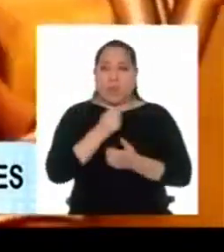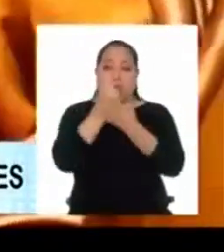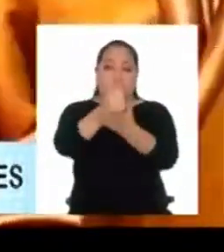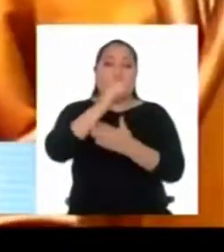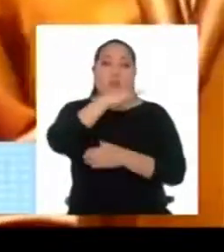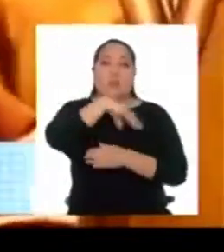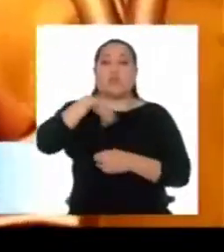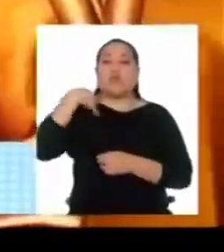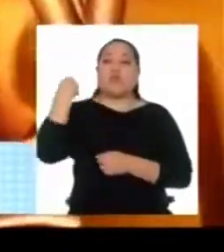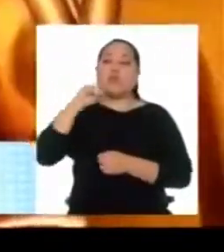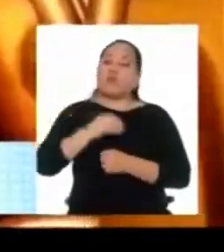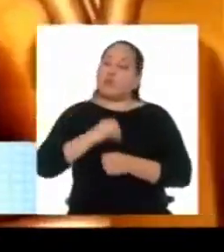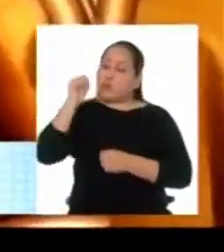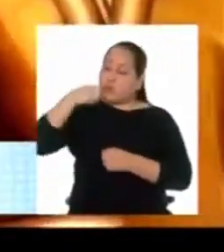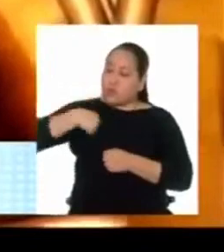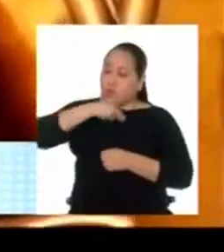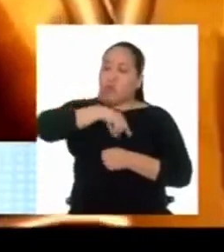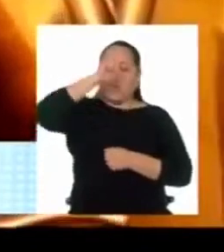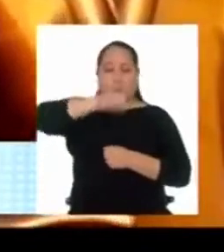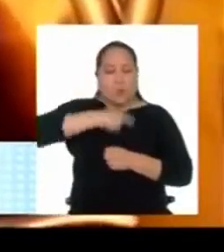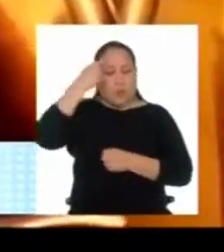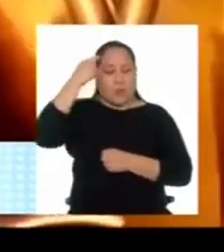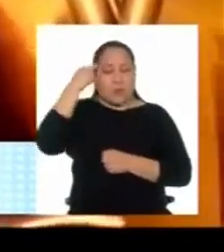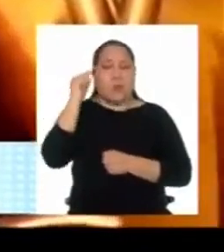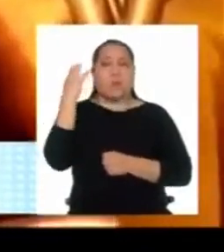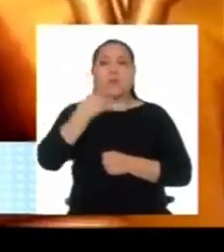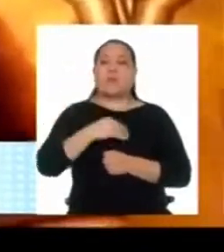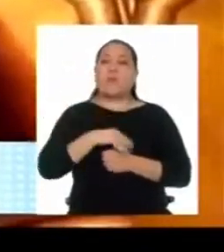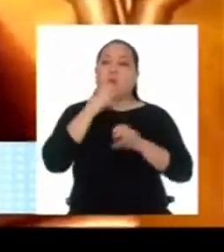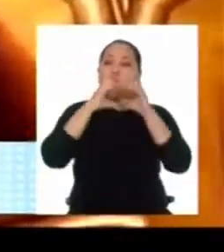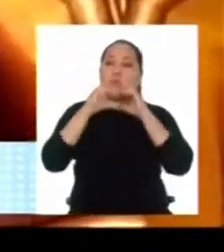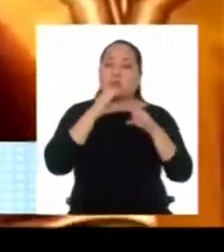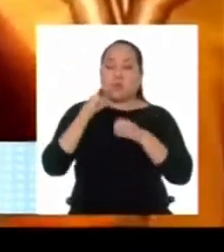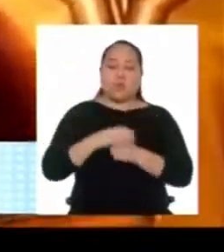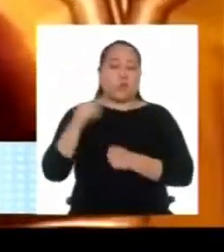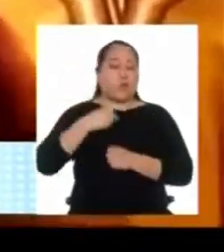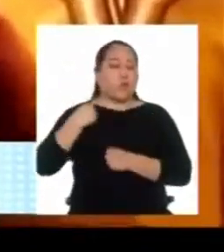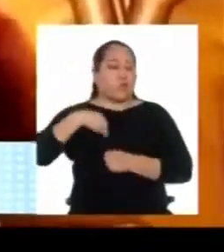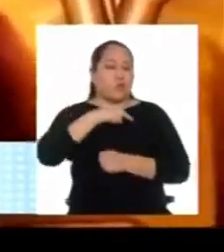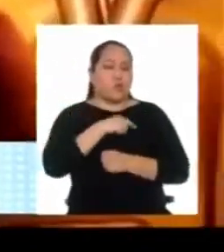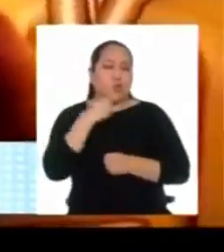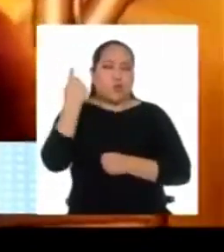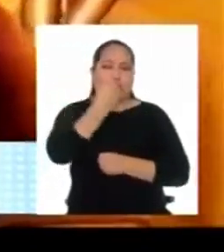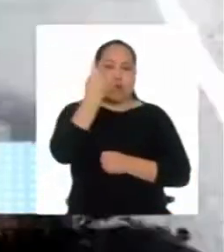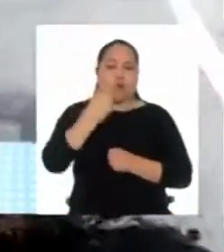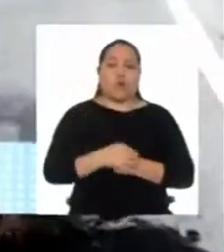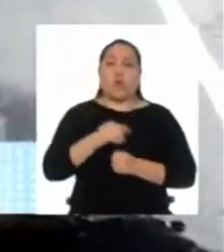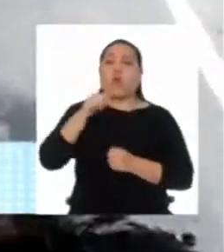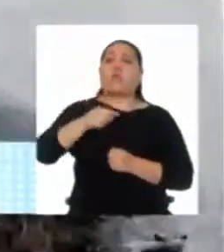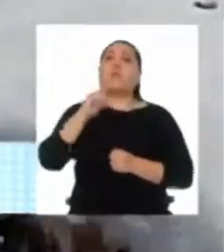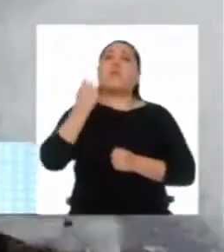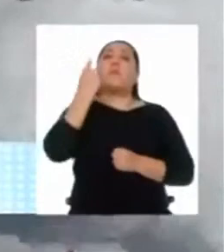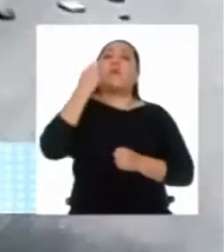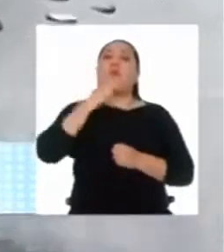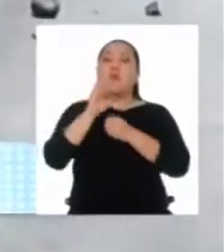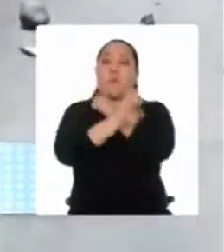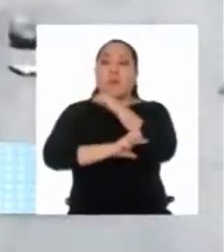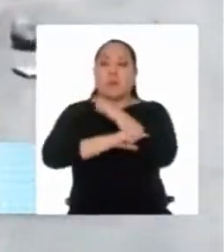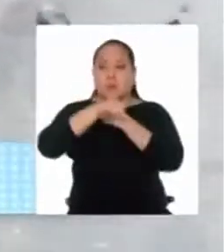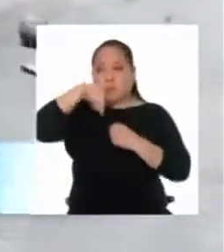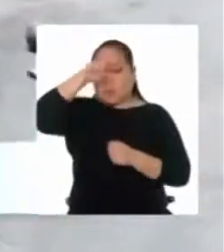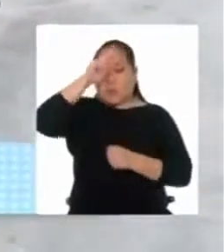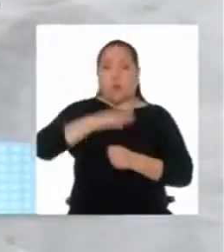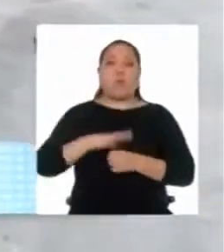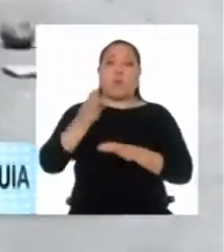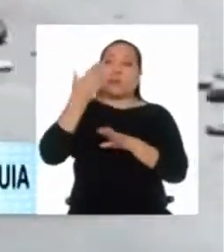trabajo, apostamos por el diálogo siempre. No tenemos líneas políticas más que primero el país, el Perú. El pasado 24